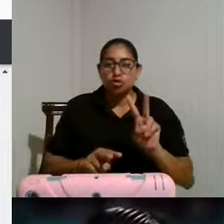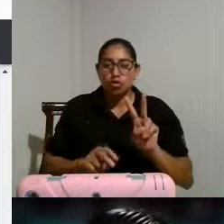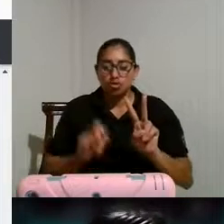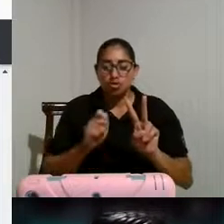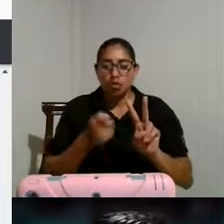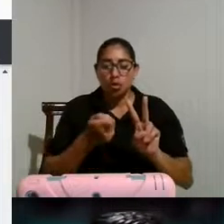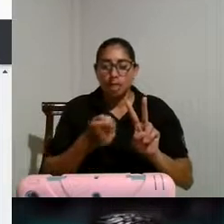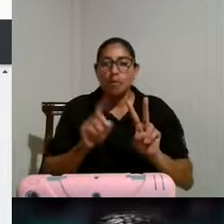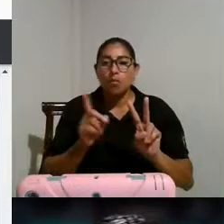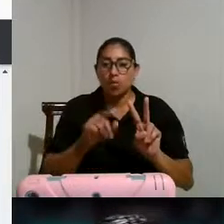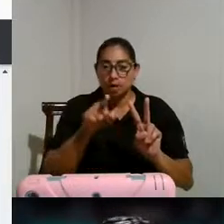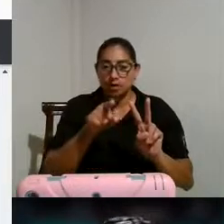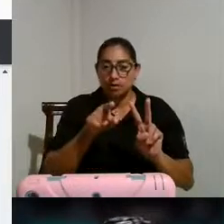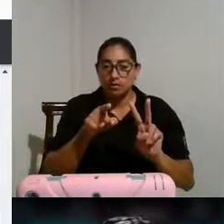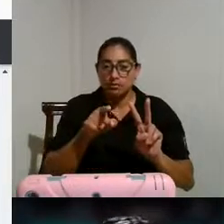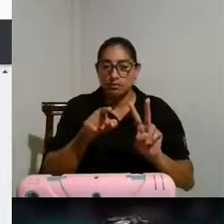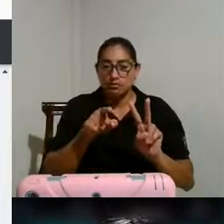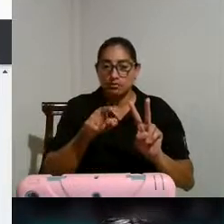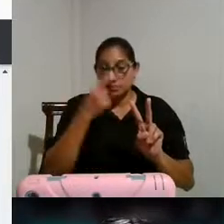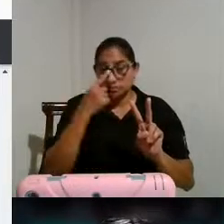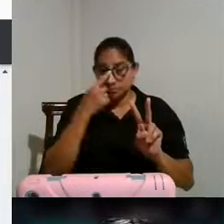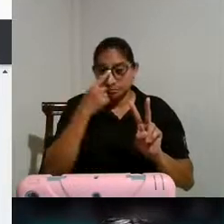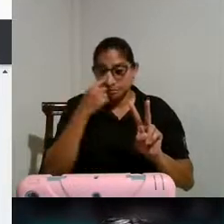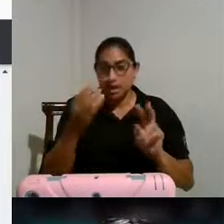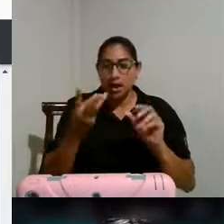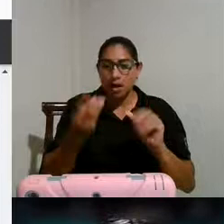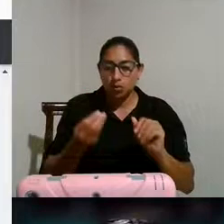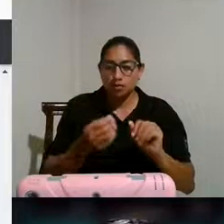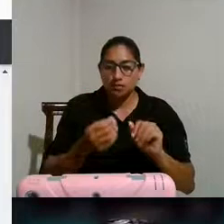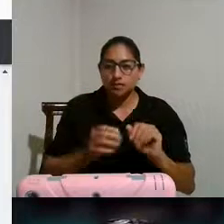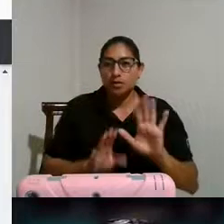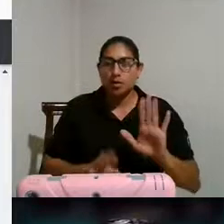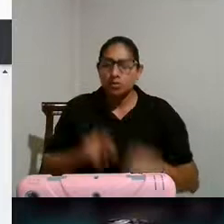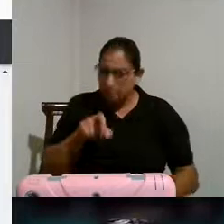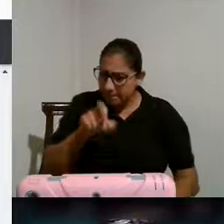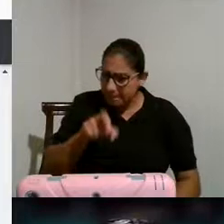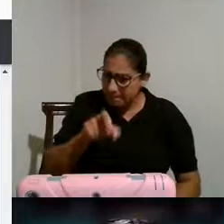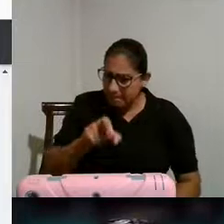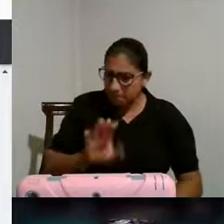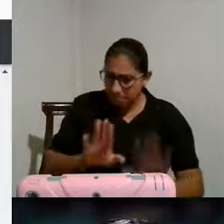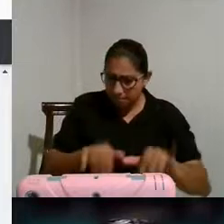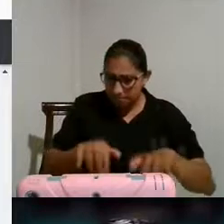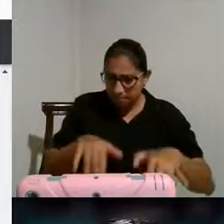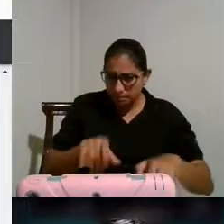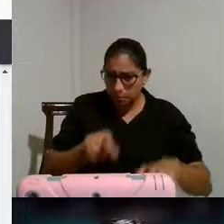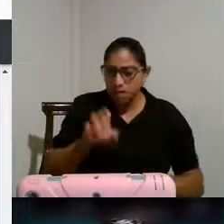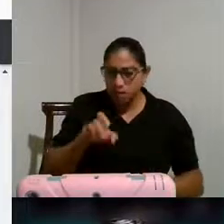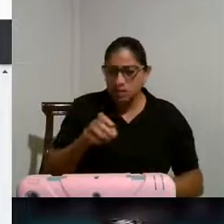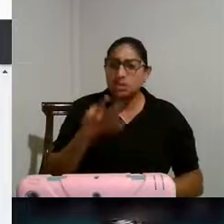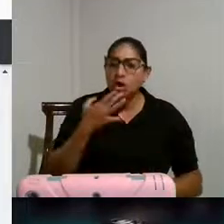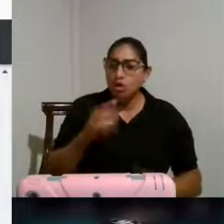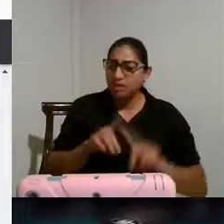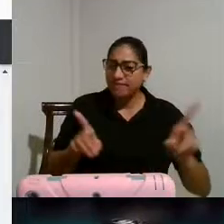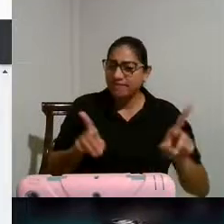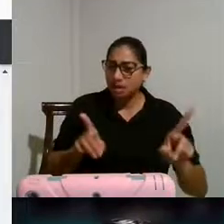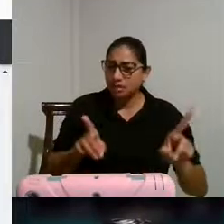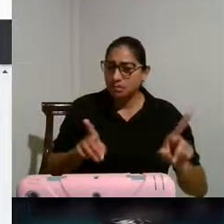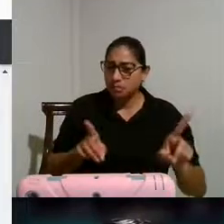acá y calculamos. Entonces, haciendo el ejercicio aquí, nos da